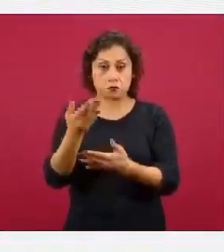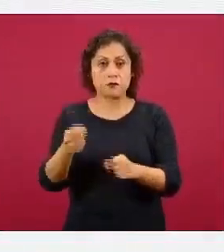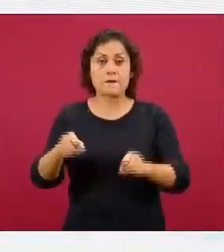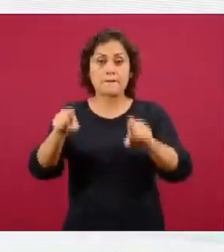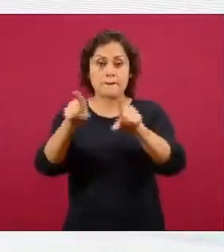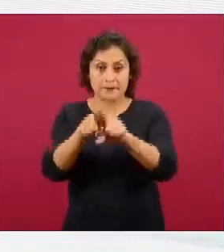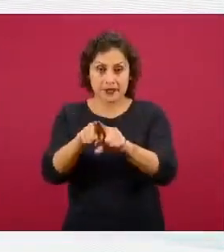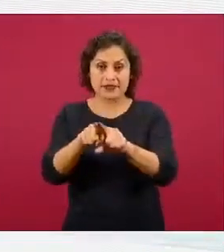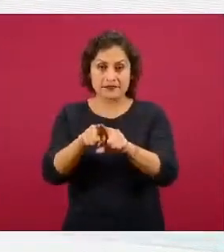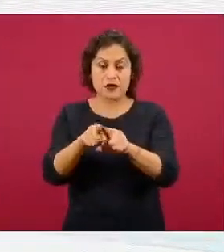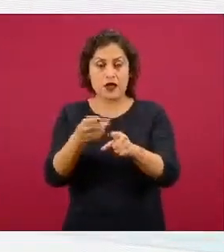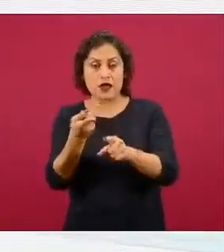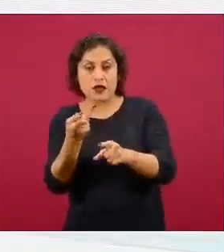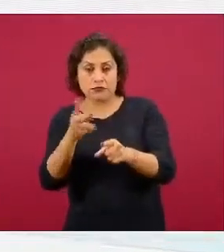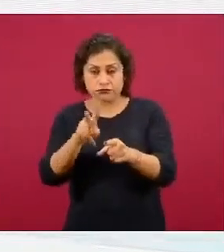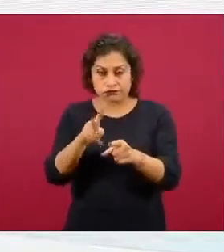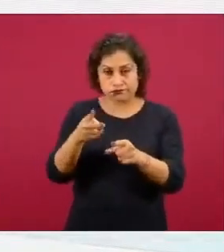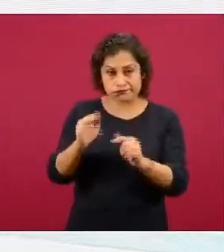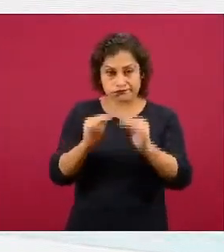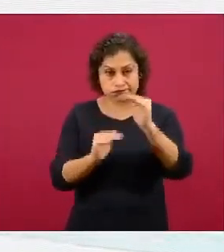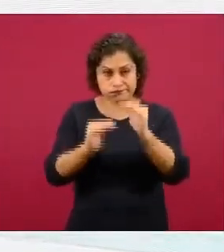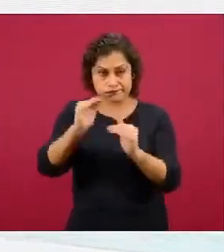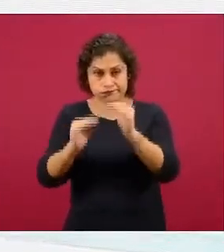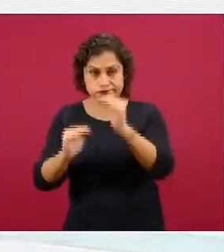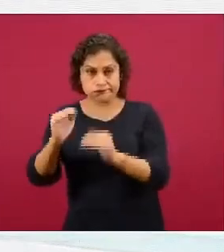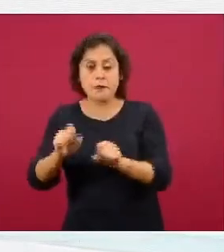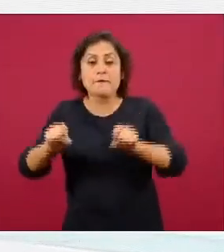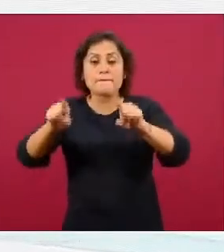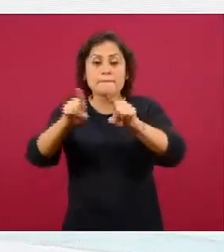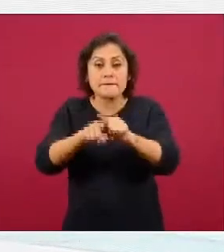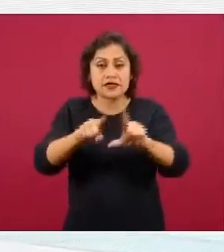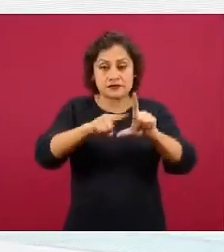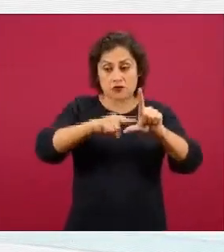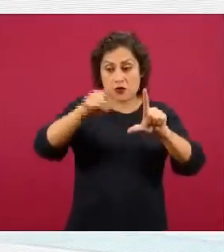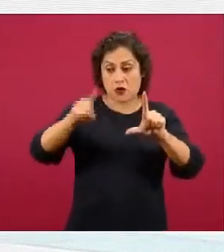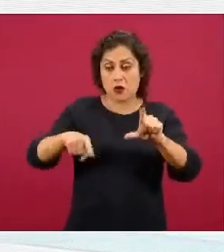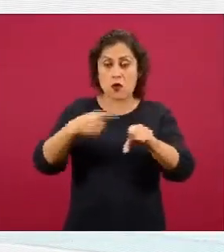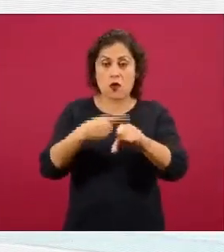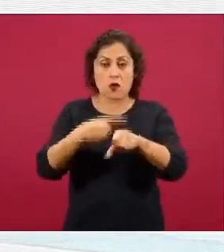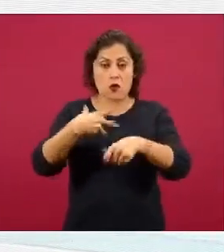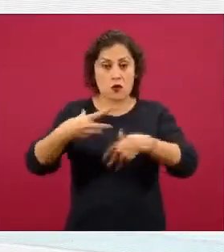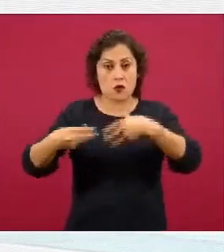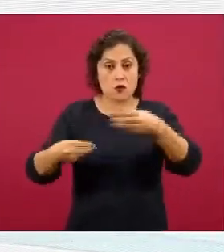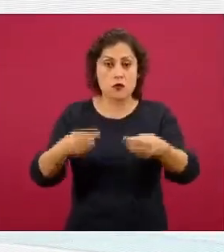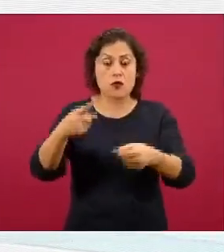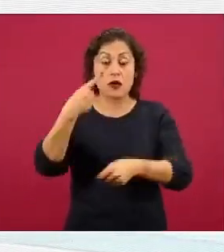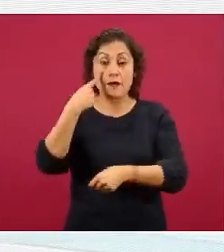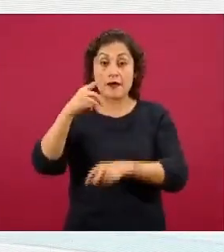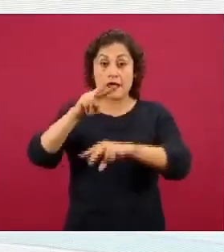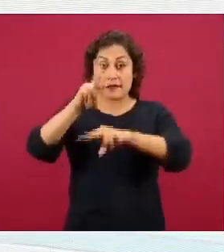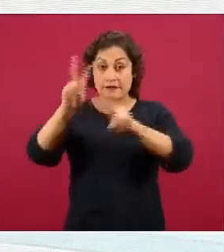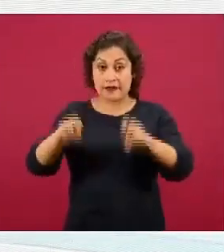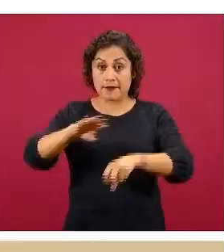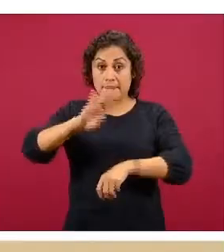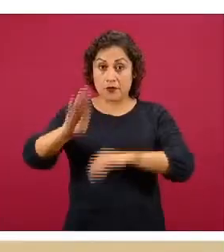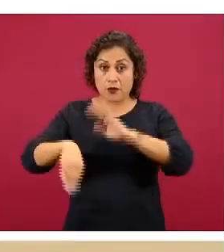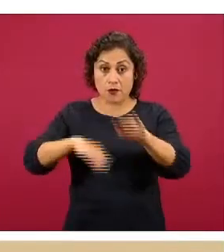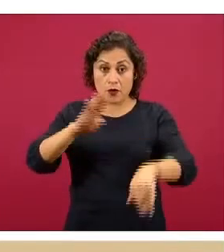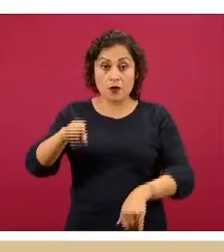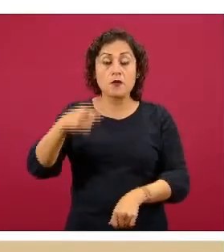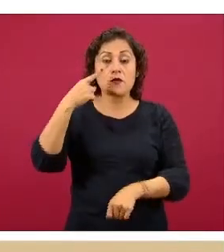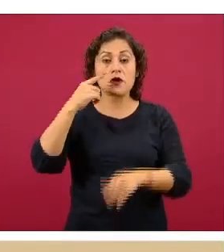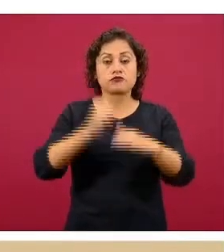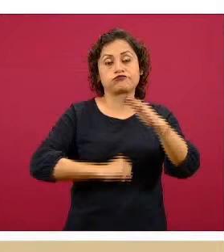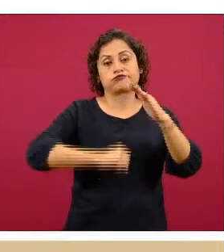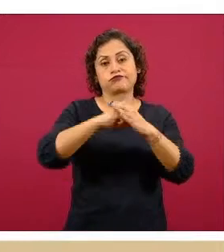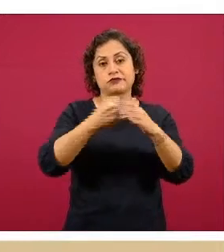medio bimodal, que también se presentó en la curva epidémica, también lo vemos en el exceso de mortalidad, con un pico en la semana 20 y después